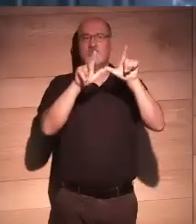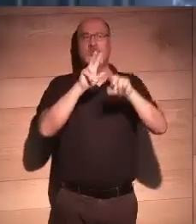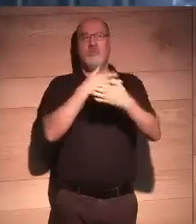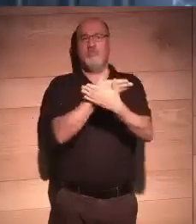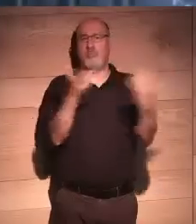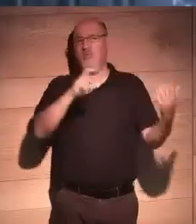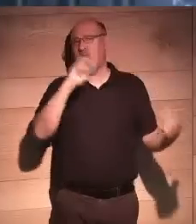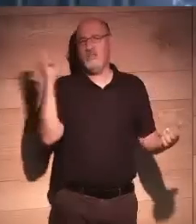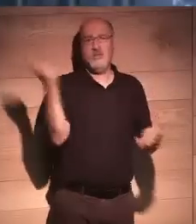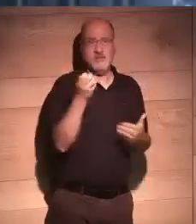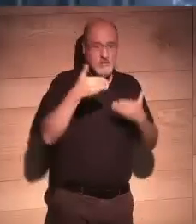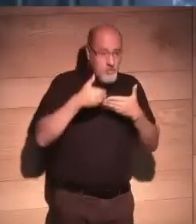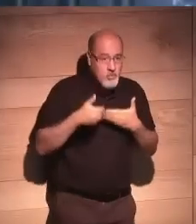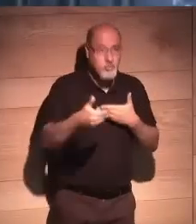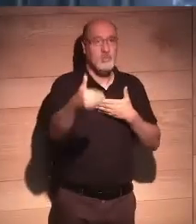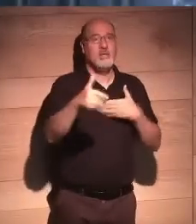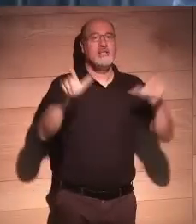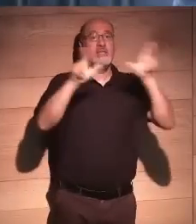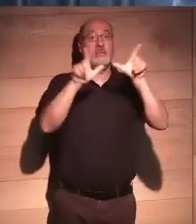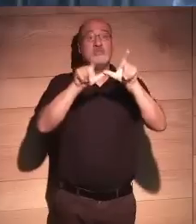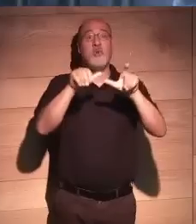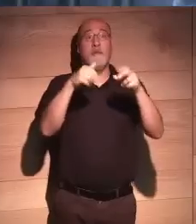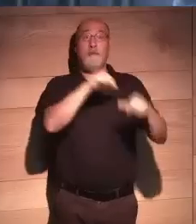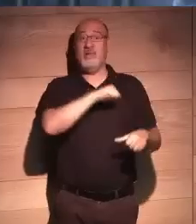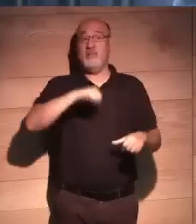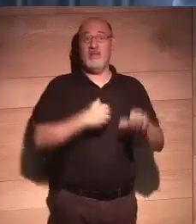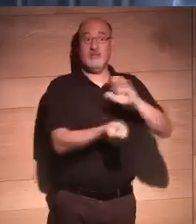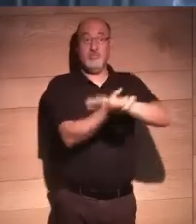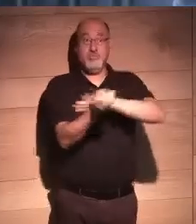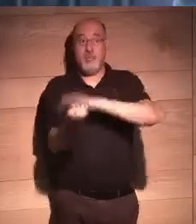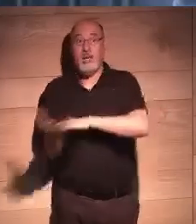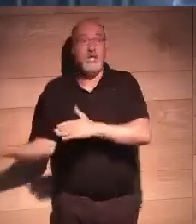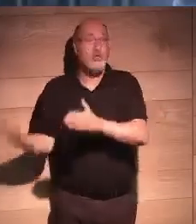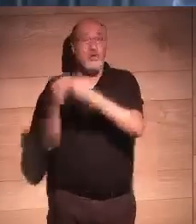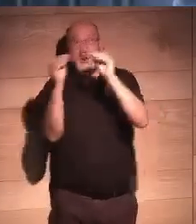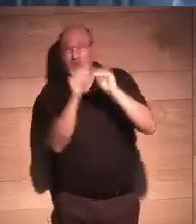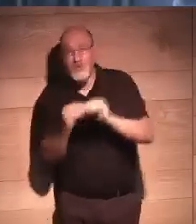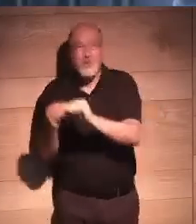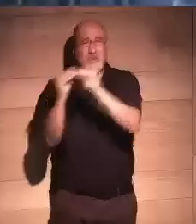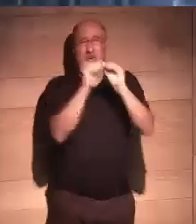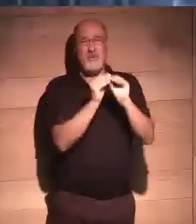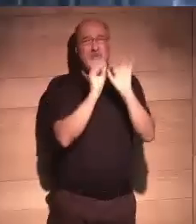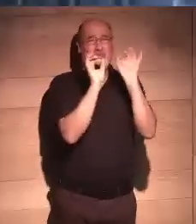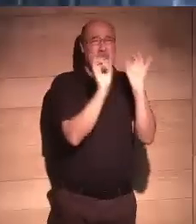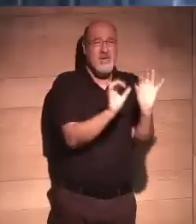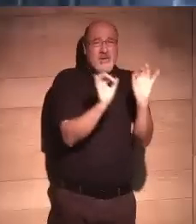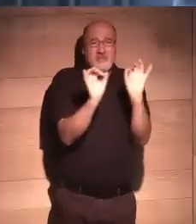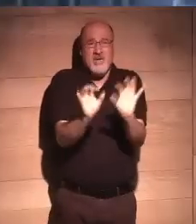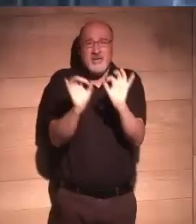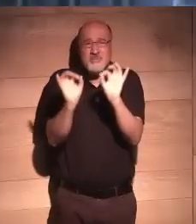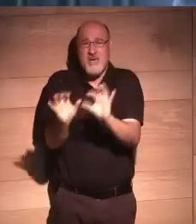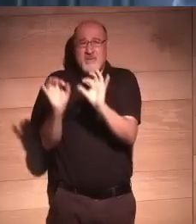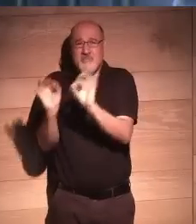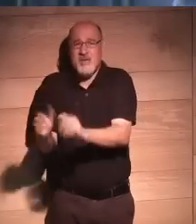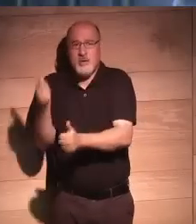pero ahora cuando lleguen las cadenas privadas va a pasar una cosa, que todas las cadenas van a emitir lo mismo, porque llega